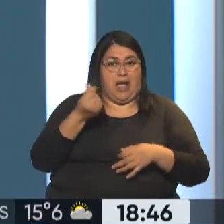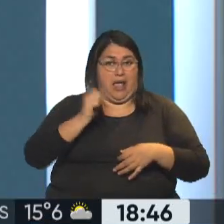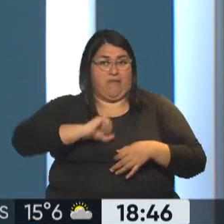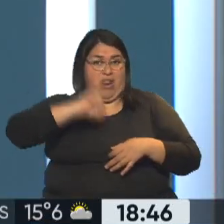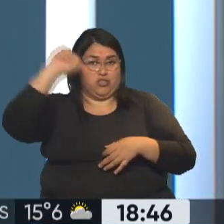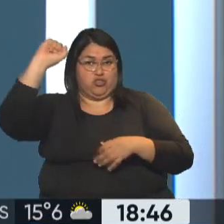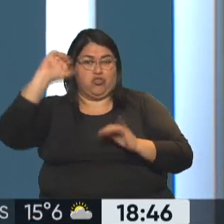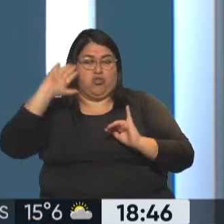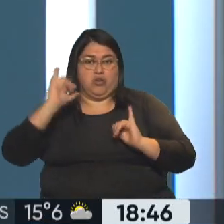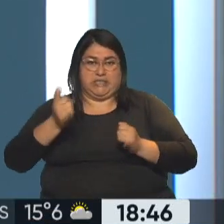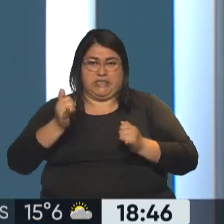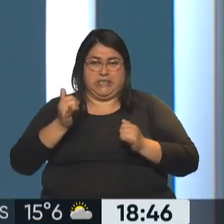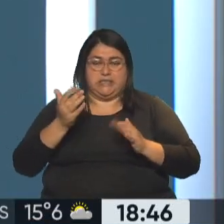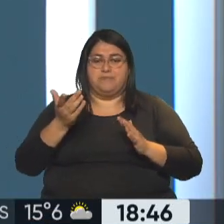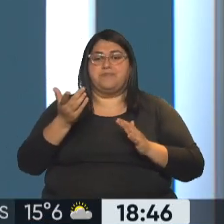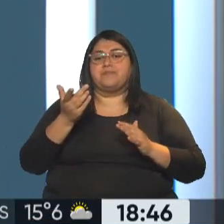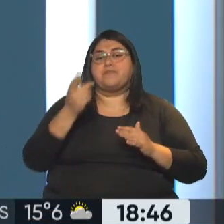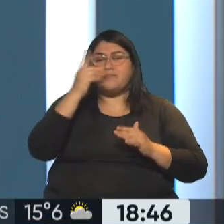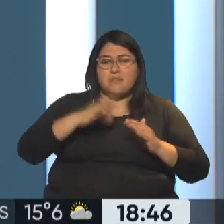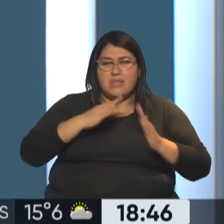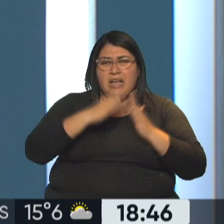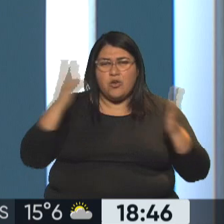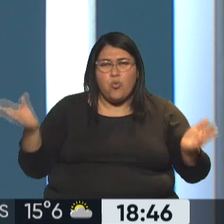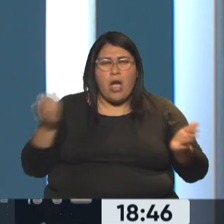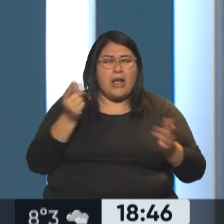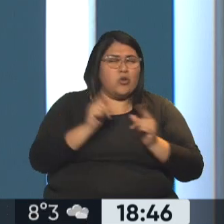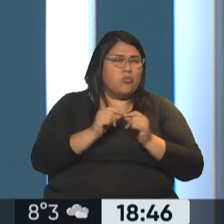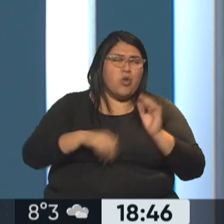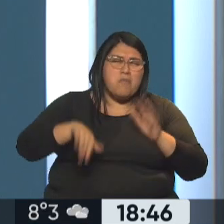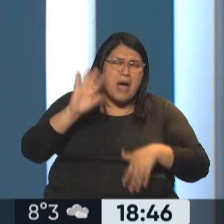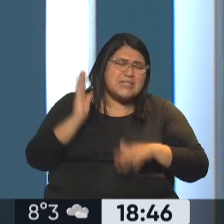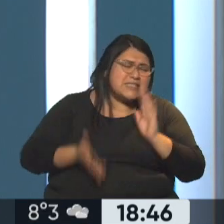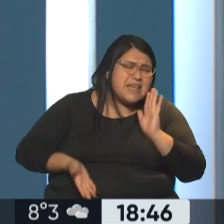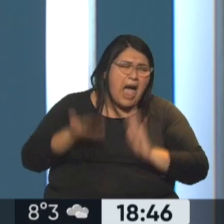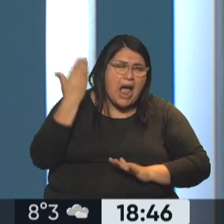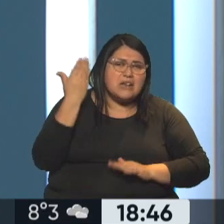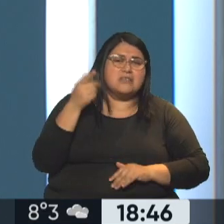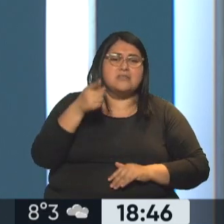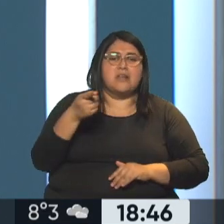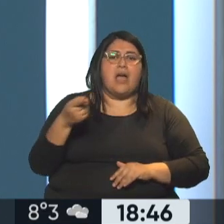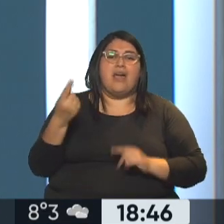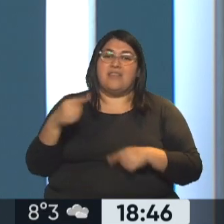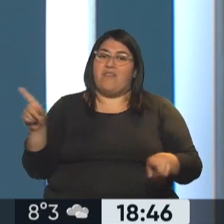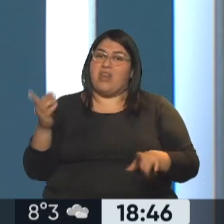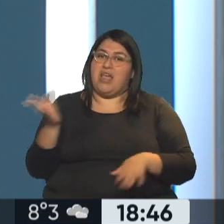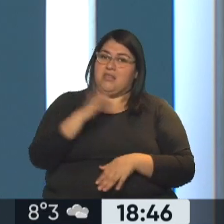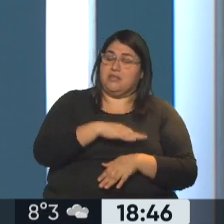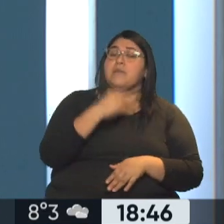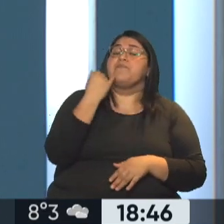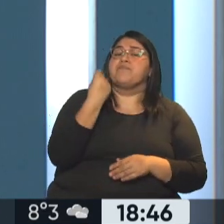La indumentaria viene teniendo la inflación interanual más alta de todos los rubros, aunque en septiembre se había